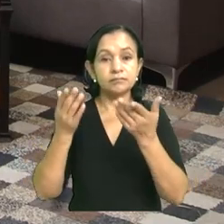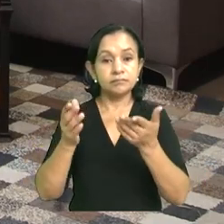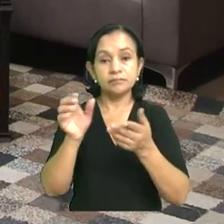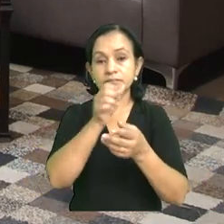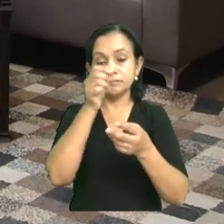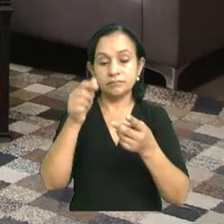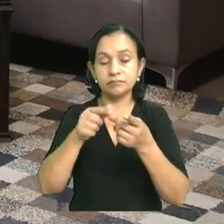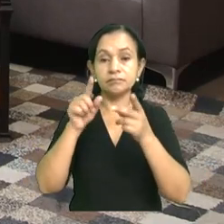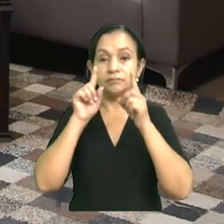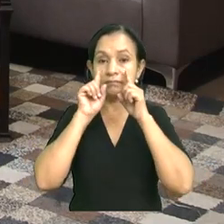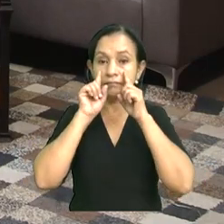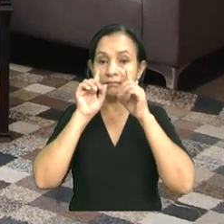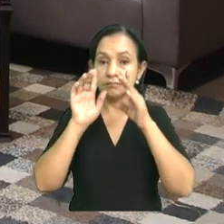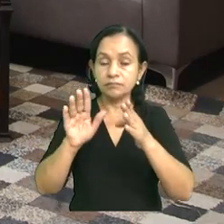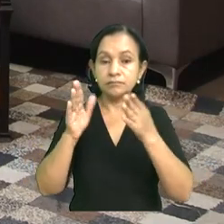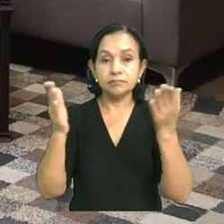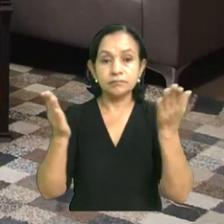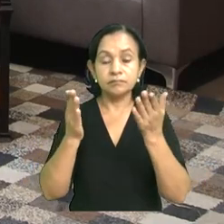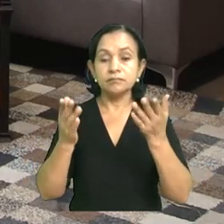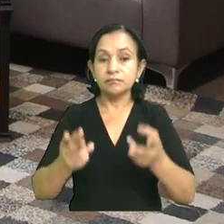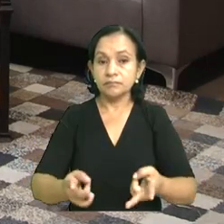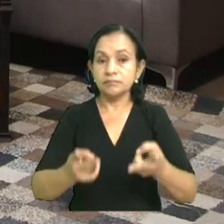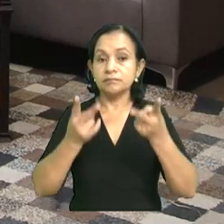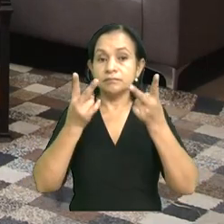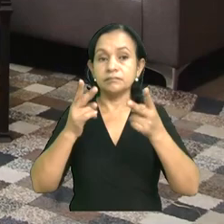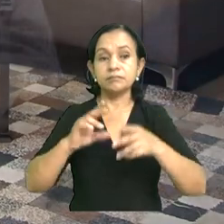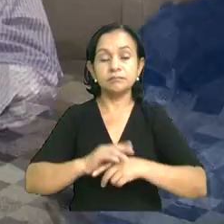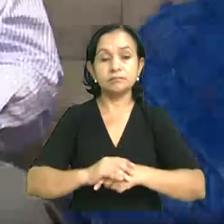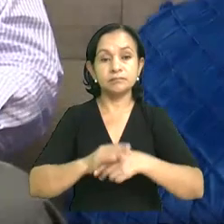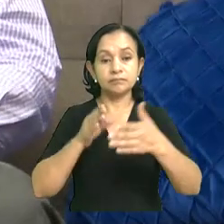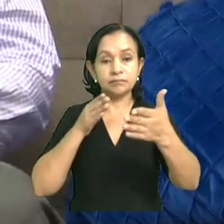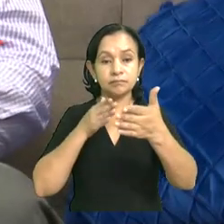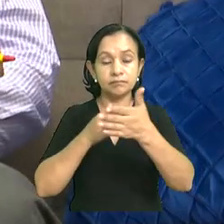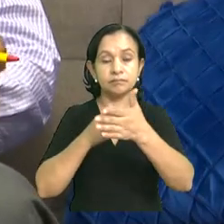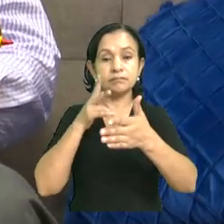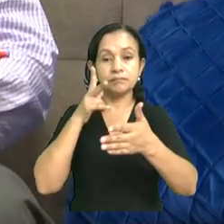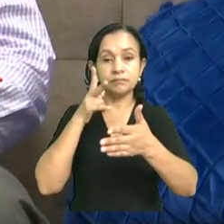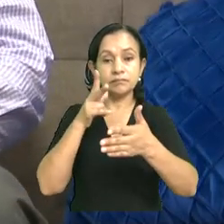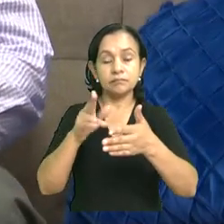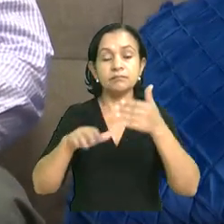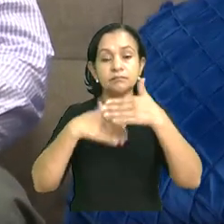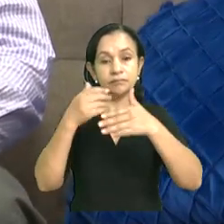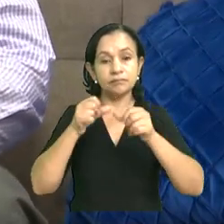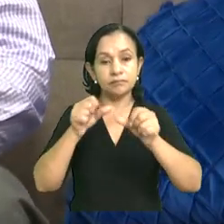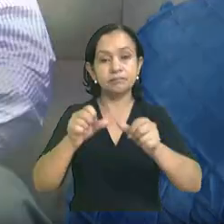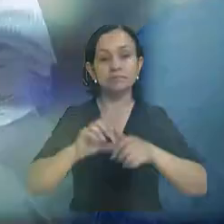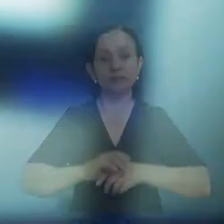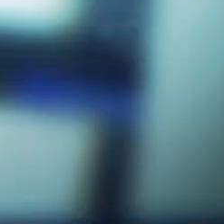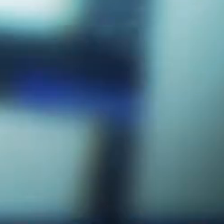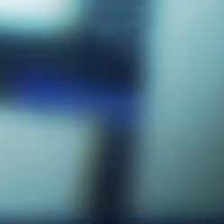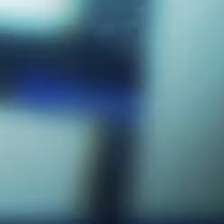pues mitigación, ¿no?, para conservar la vida. Así es. Hacemos una breve pausa y nosotros ya volvemos.